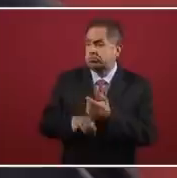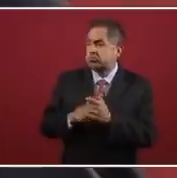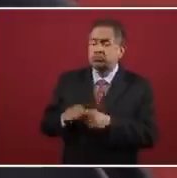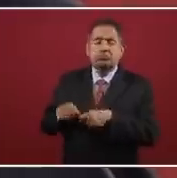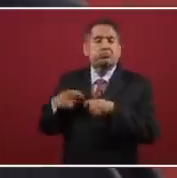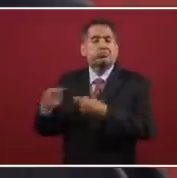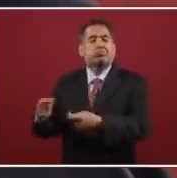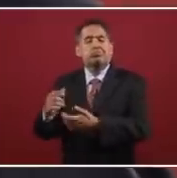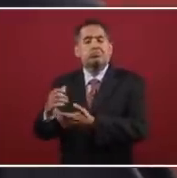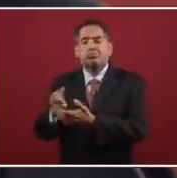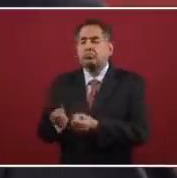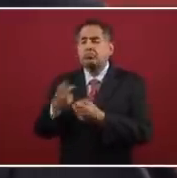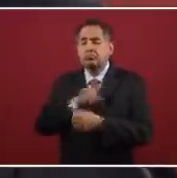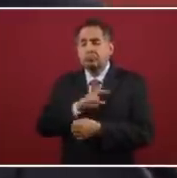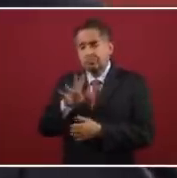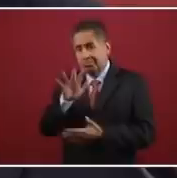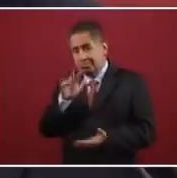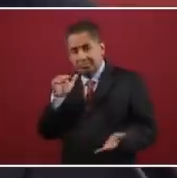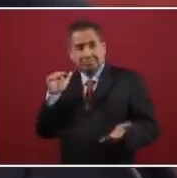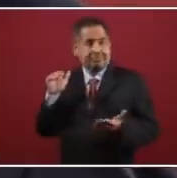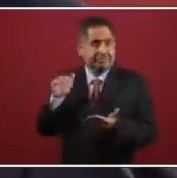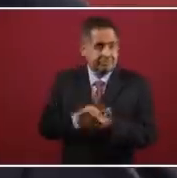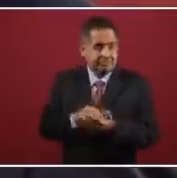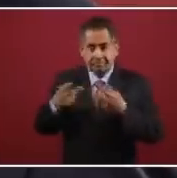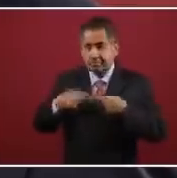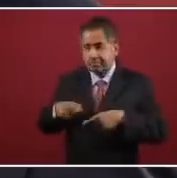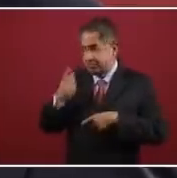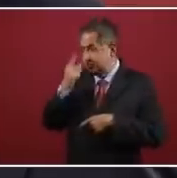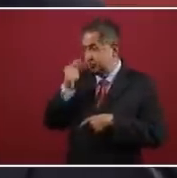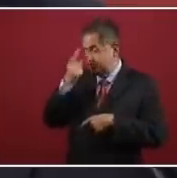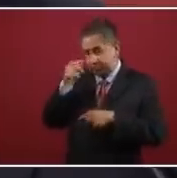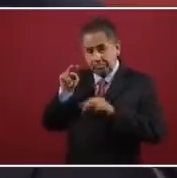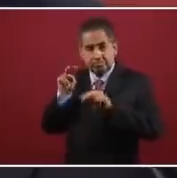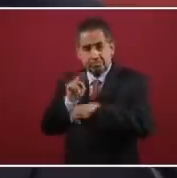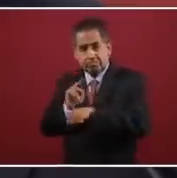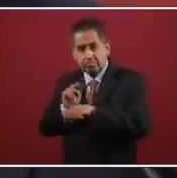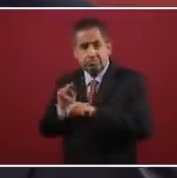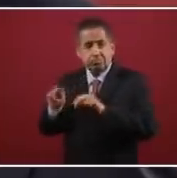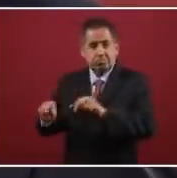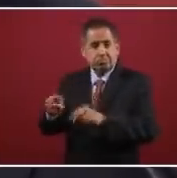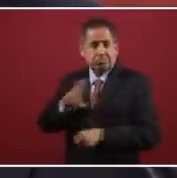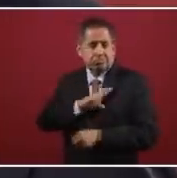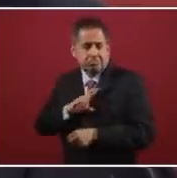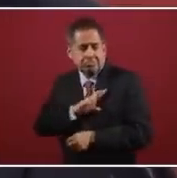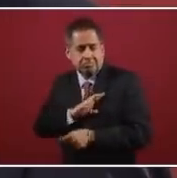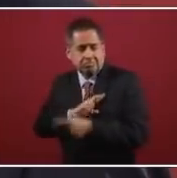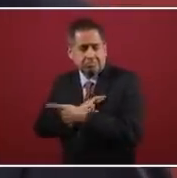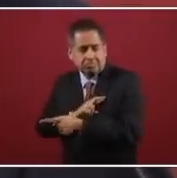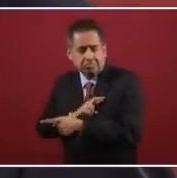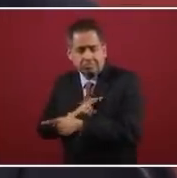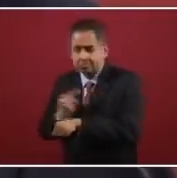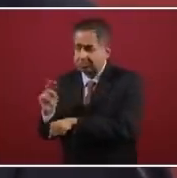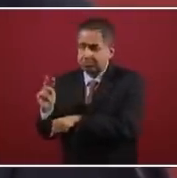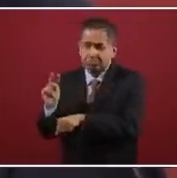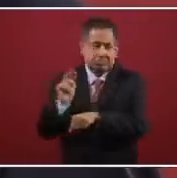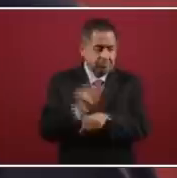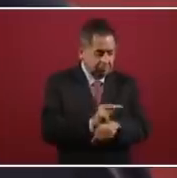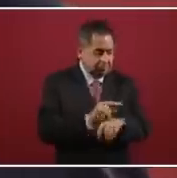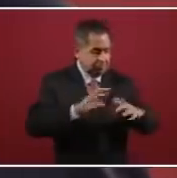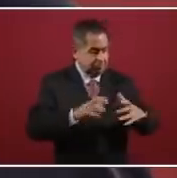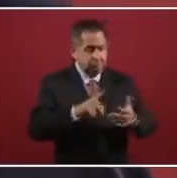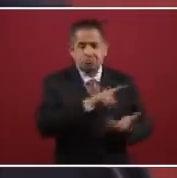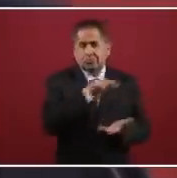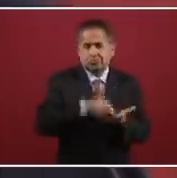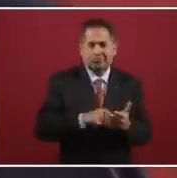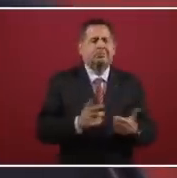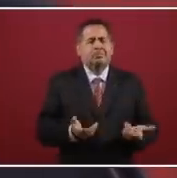contratar a 50 mil elementos de corporaciones privadas para cuidar sus